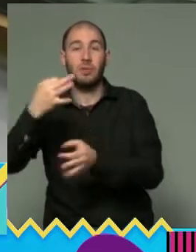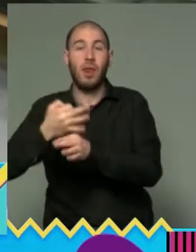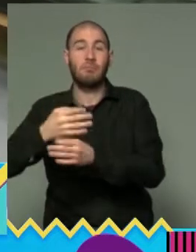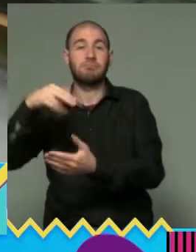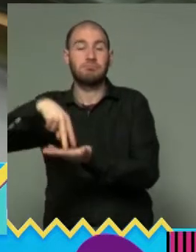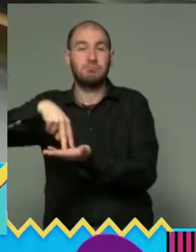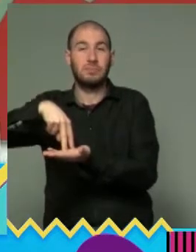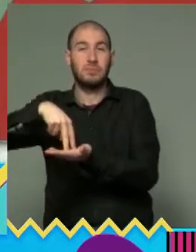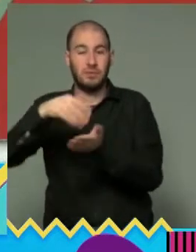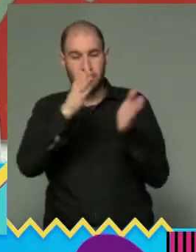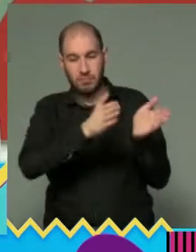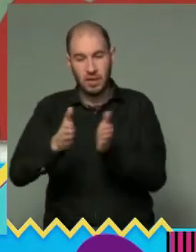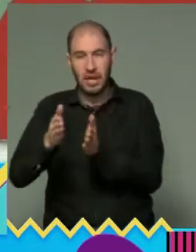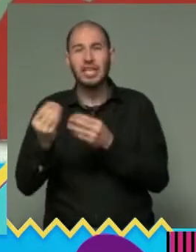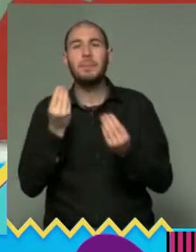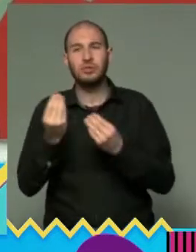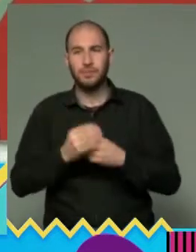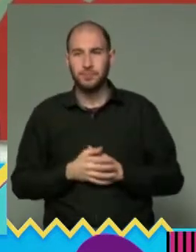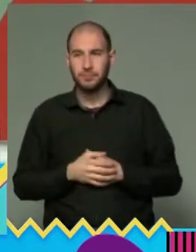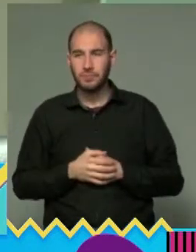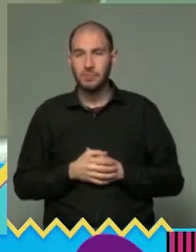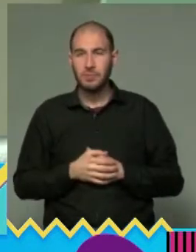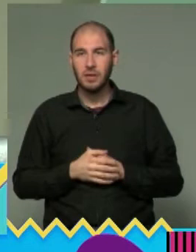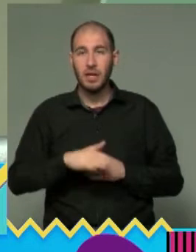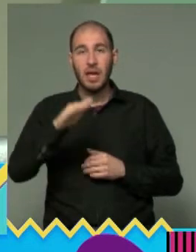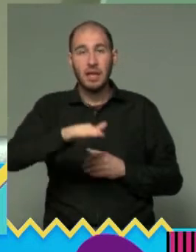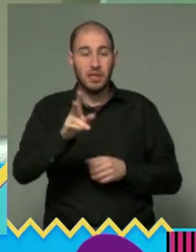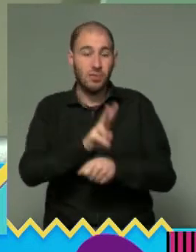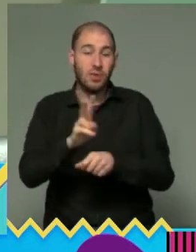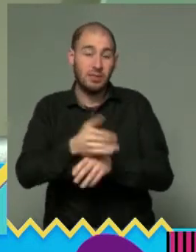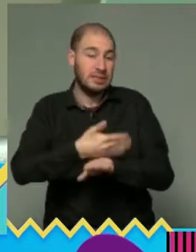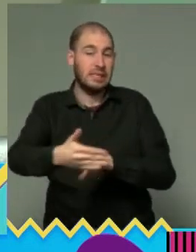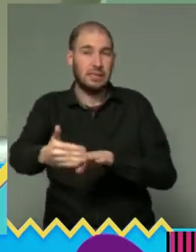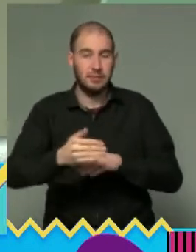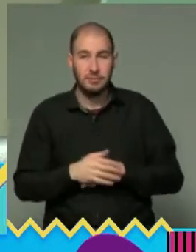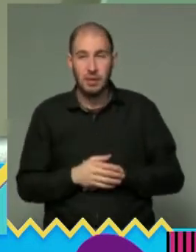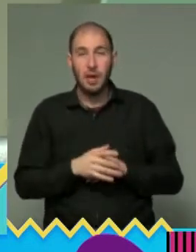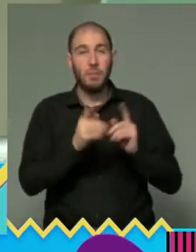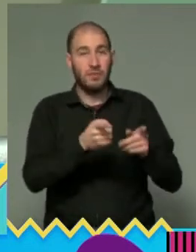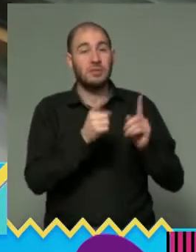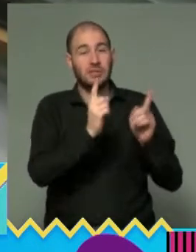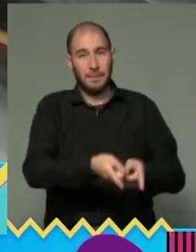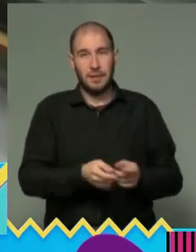¿Está? Hasta ahí la secuencia. ¿Qué pasó ahí? El niño sigue desprotegido. Y la docente también.